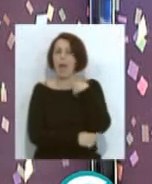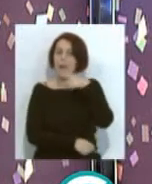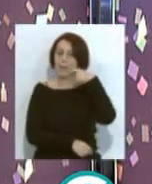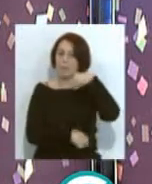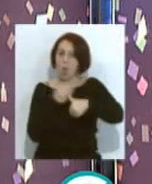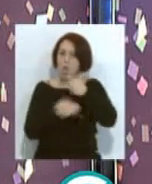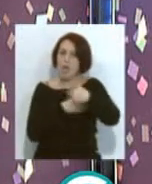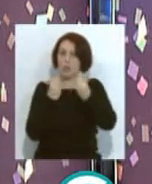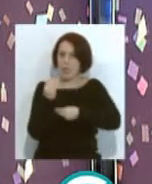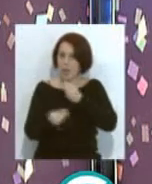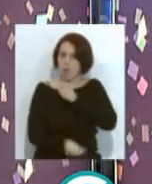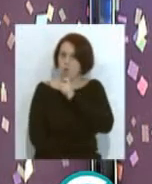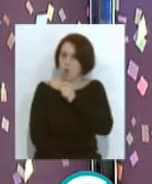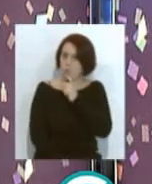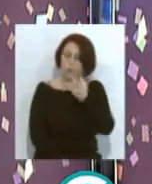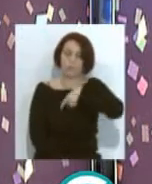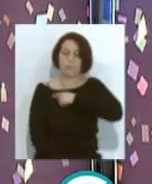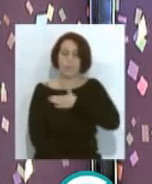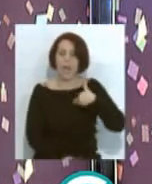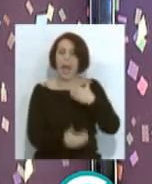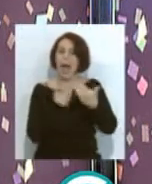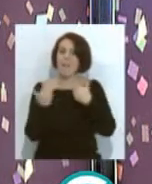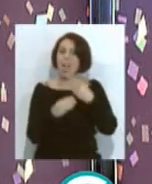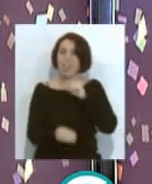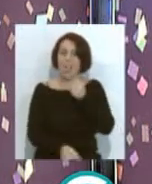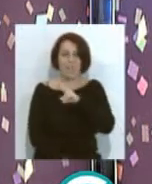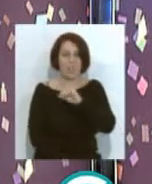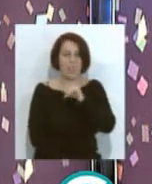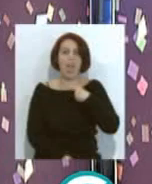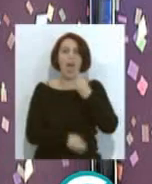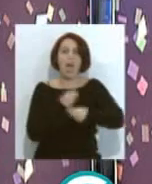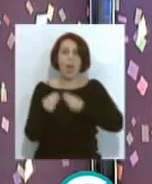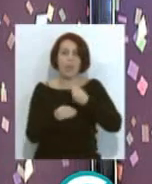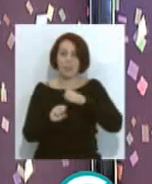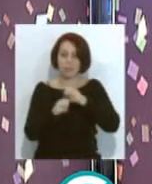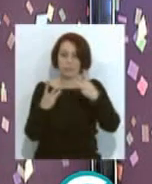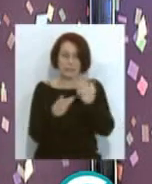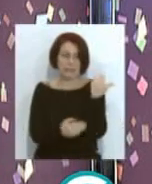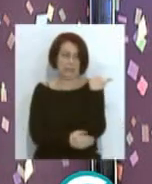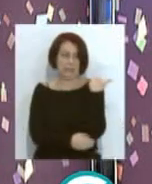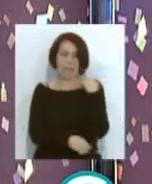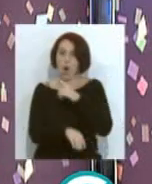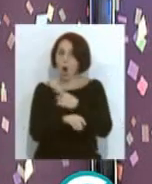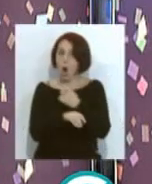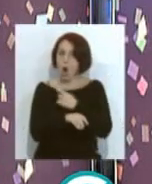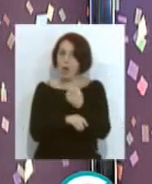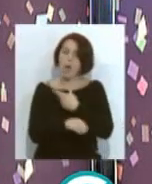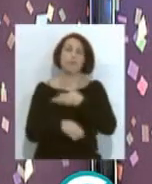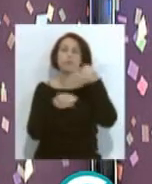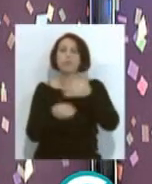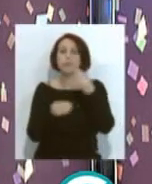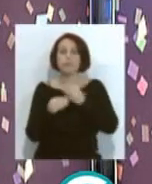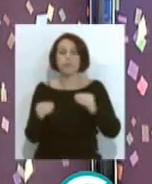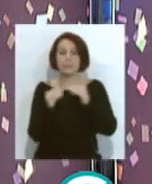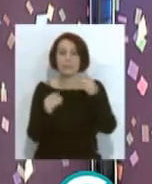este proceso. Nosotros hemos querido hablar con David, lo hacíamos telemáticamente hace escasamente unas horas, coincidiendo además con que